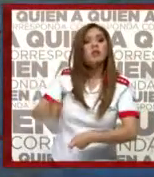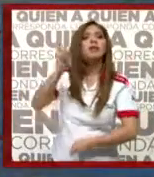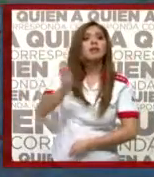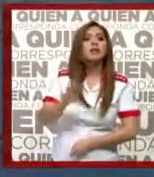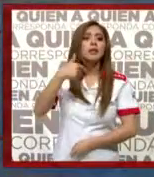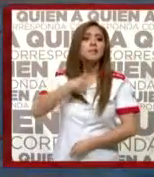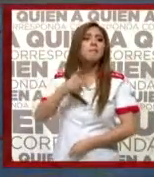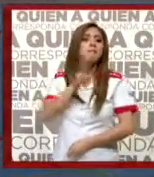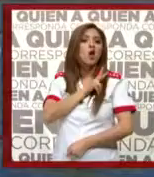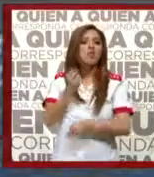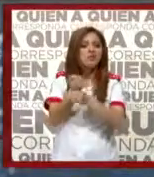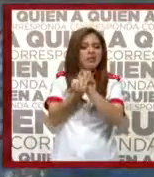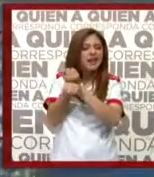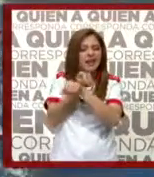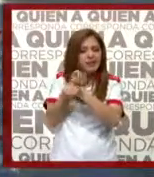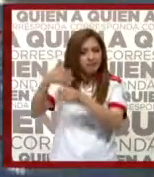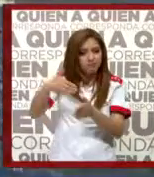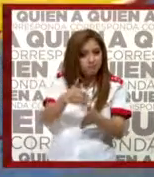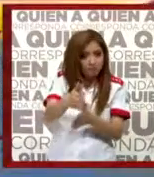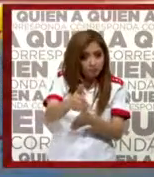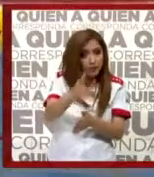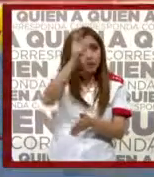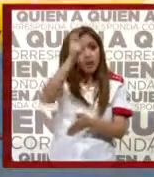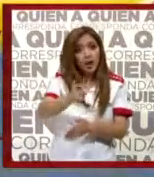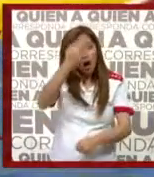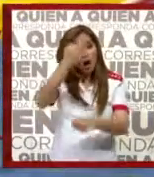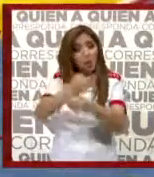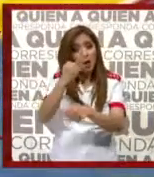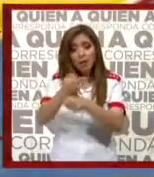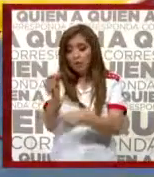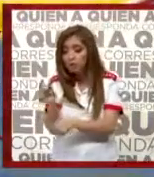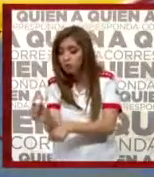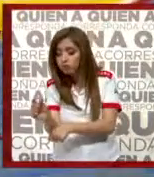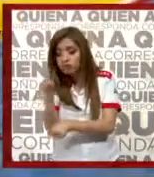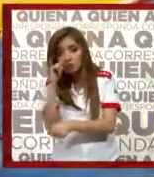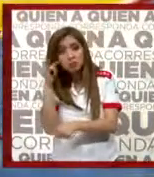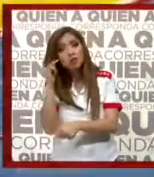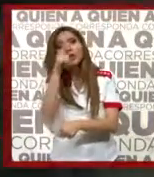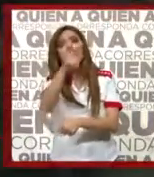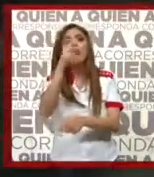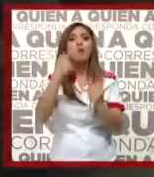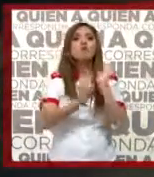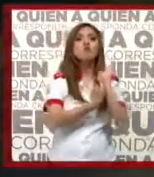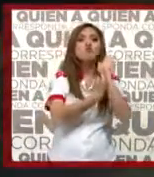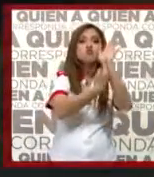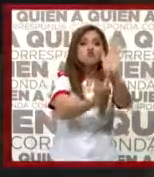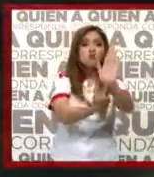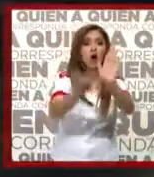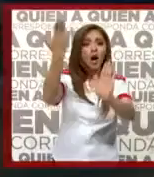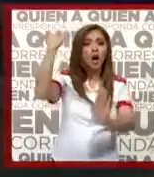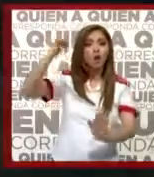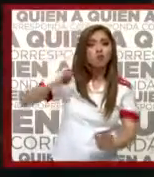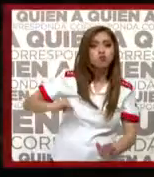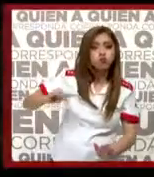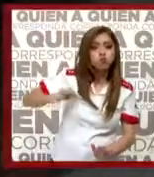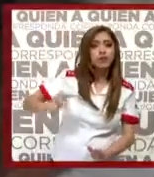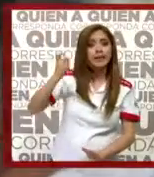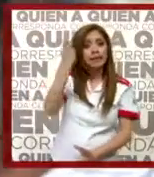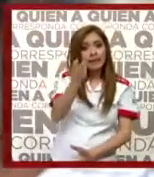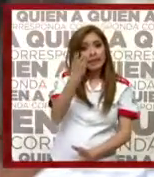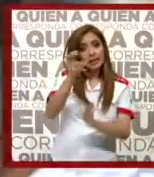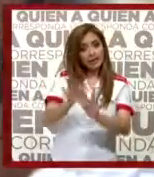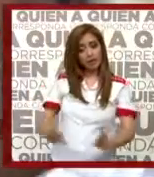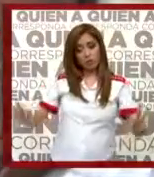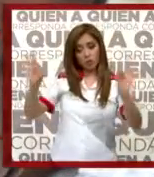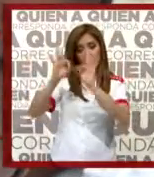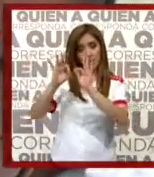a la escasez de charal, ahora solo lo hacen a manera de exhibición, como una forma de rescatar sus costumbres. Es más importante mantener la tradición